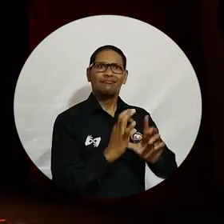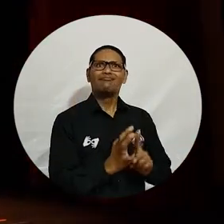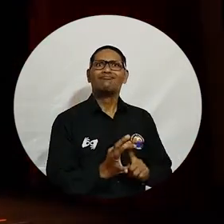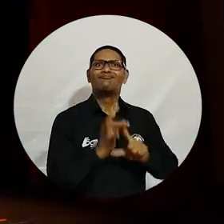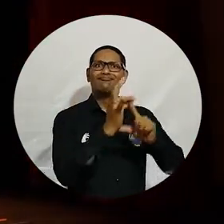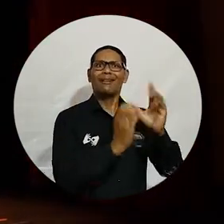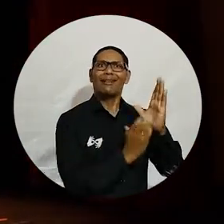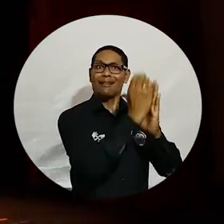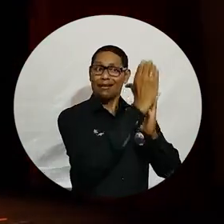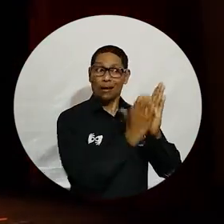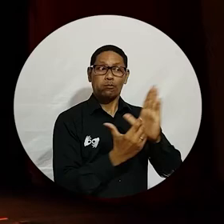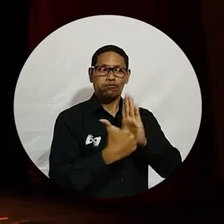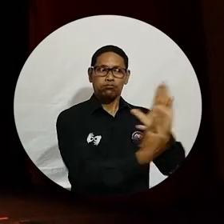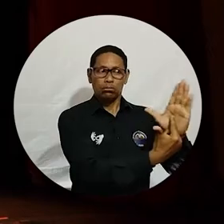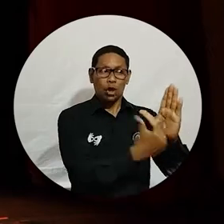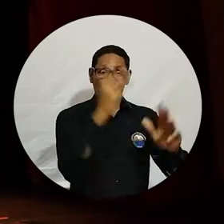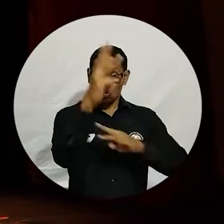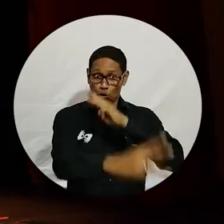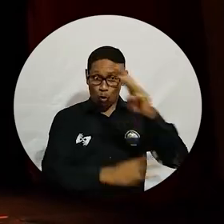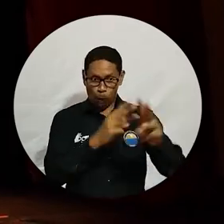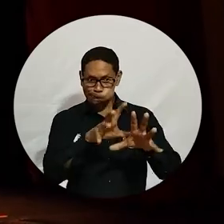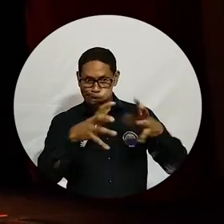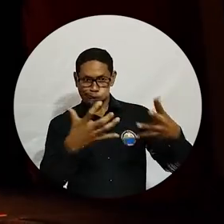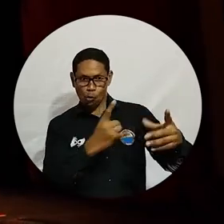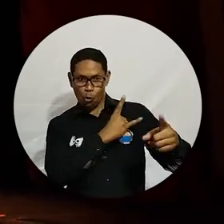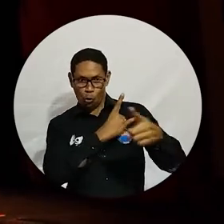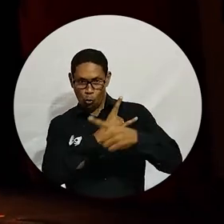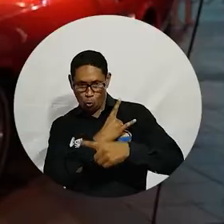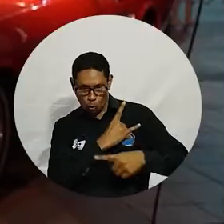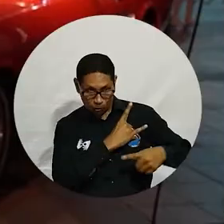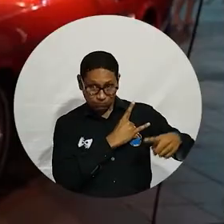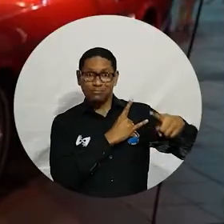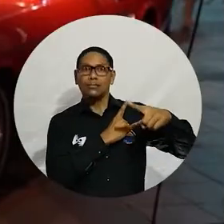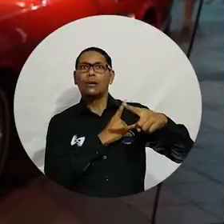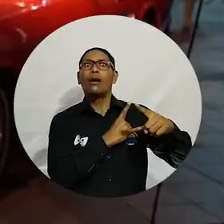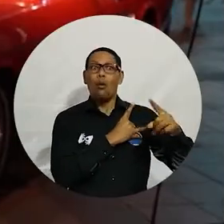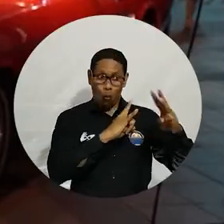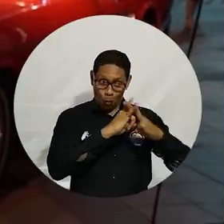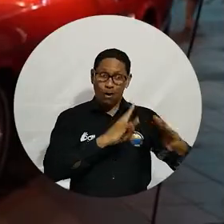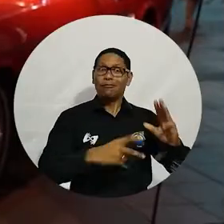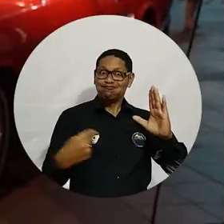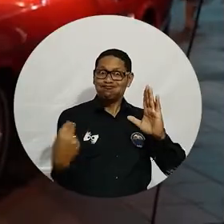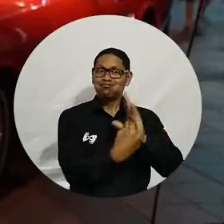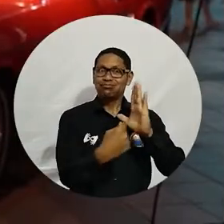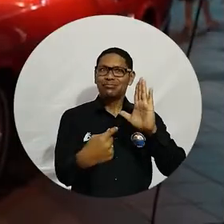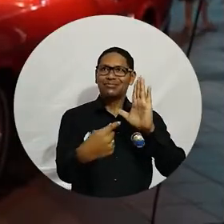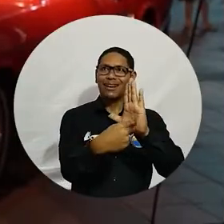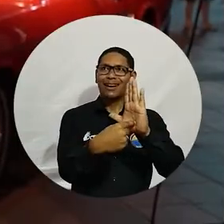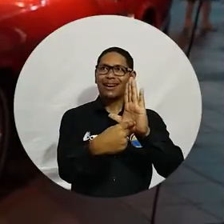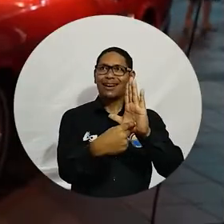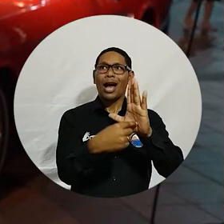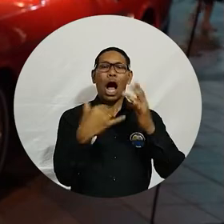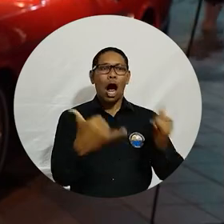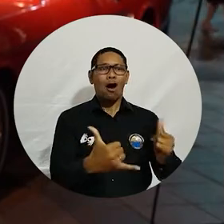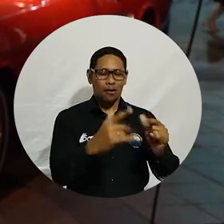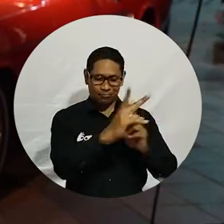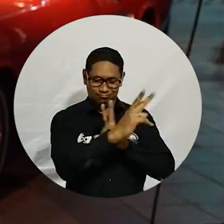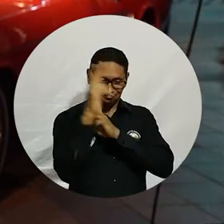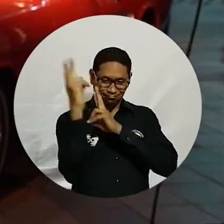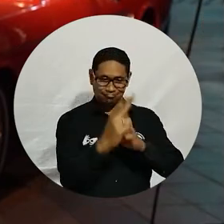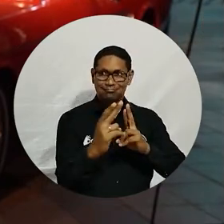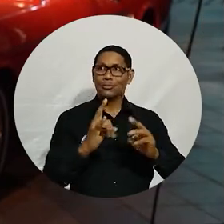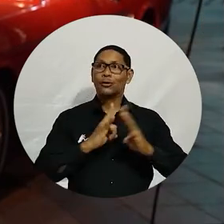por la clasificación en el ranking de las mejores universidades del mundo. Entregamos el reconocimiento para la Universidad de Magdalena,